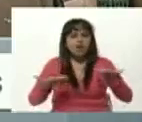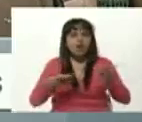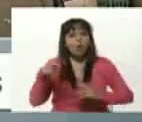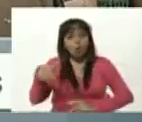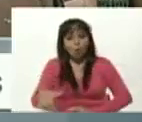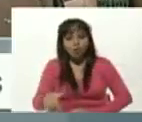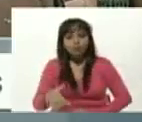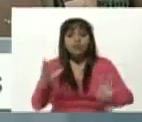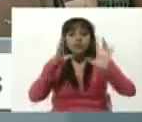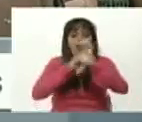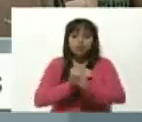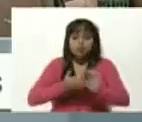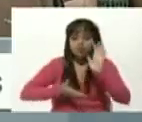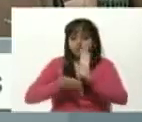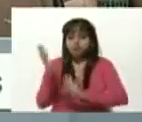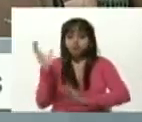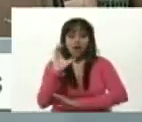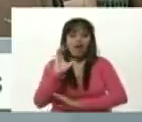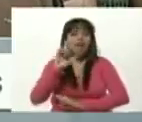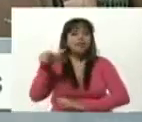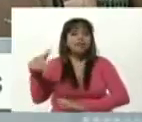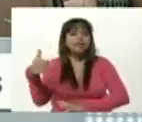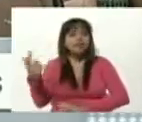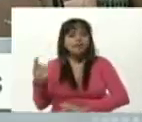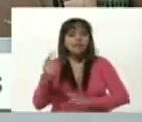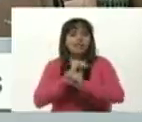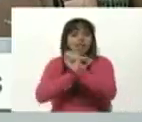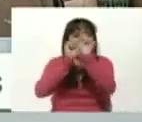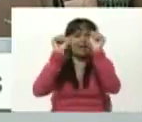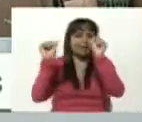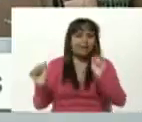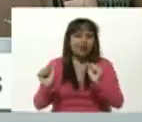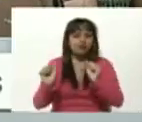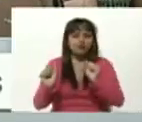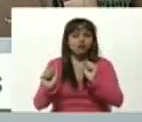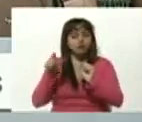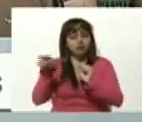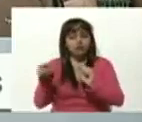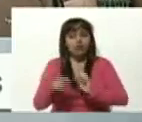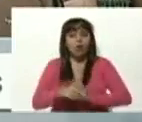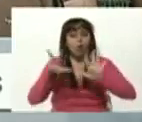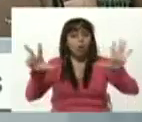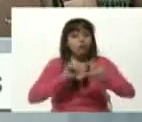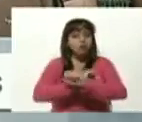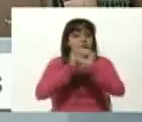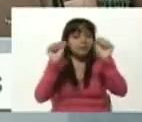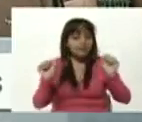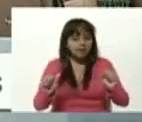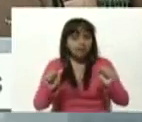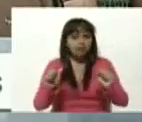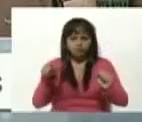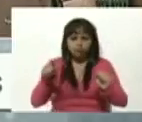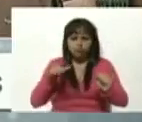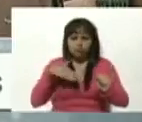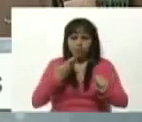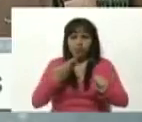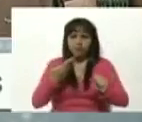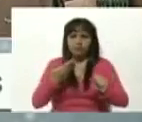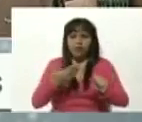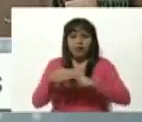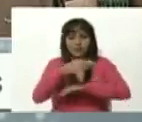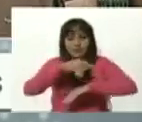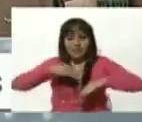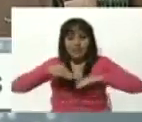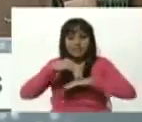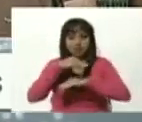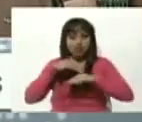llegar en la noche, mañana temprano, Luis, 8 de la mañana, ¿te sirve? El ministro